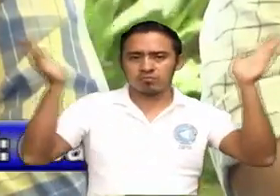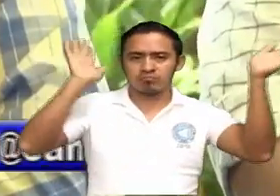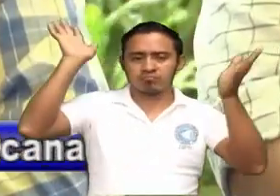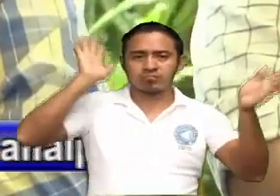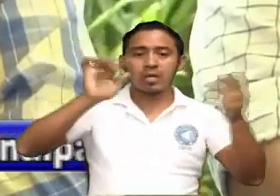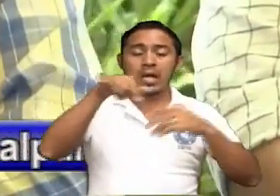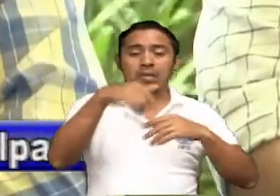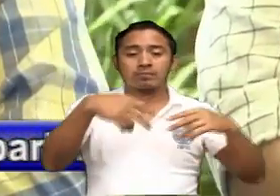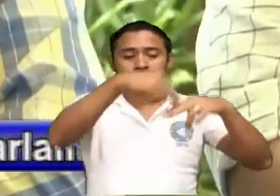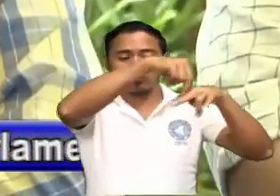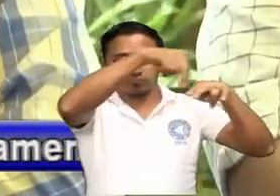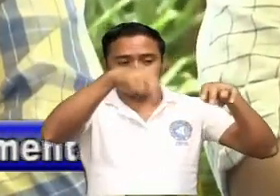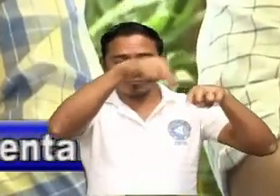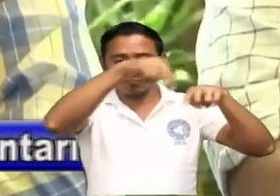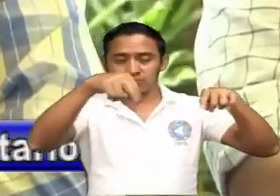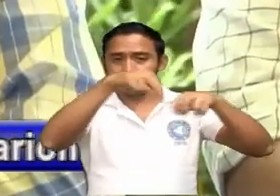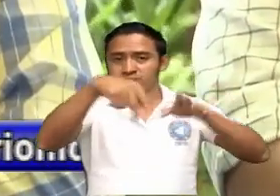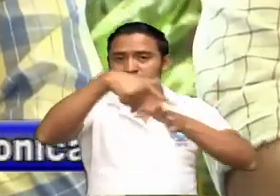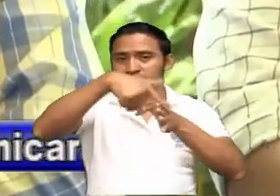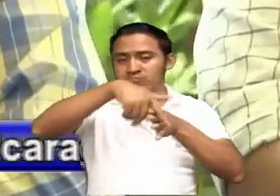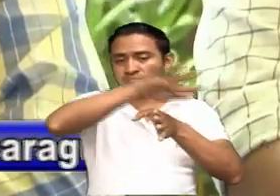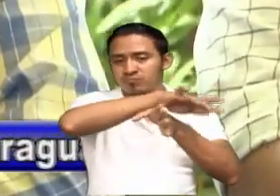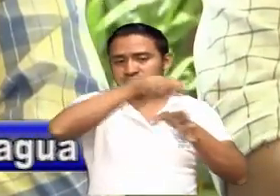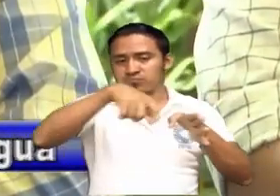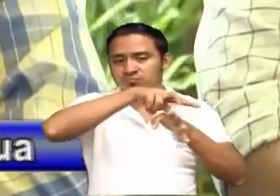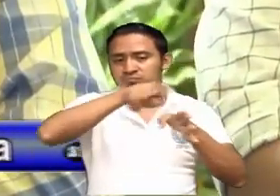sus ejemplares.